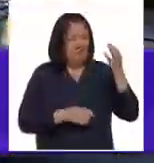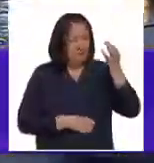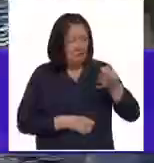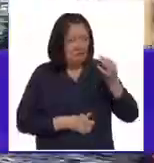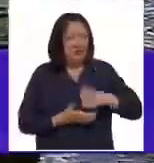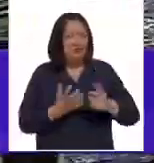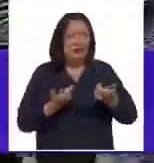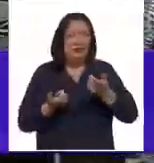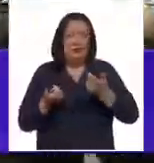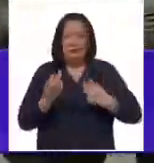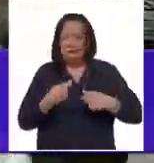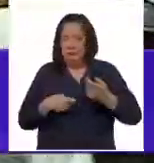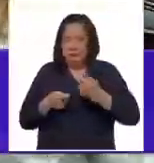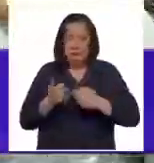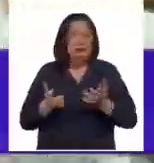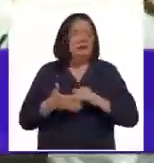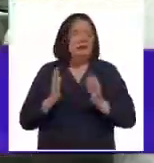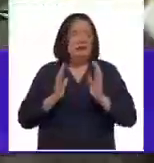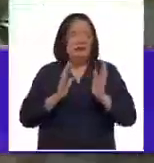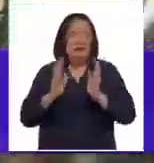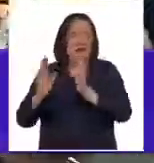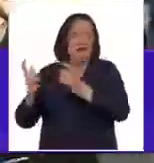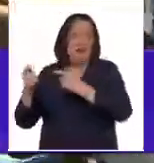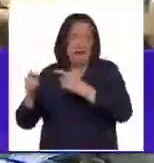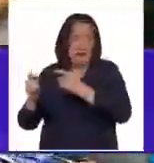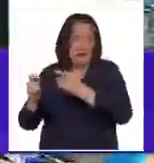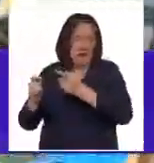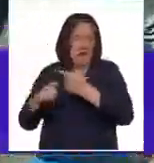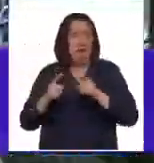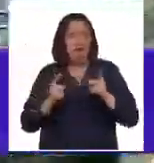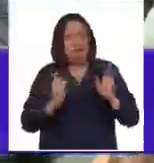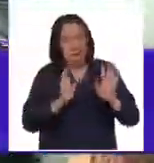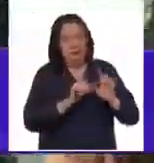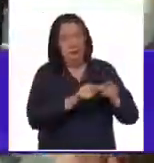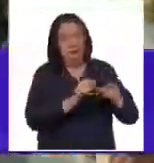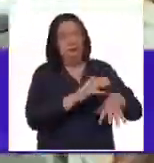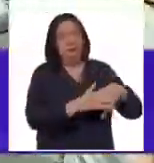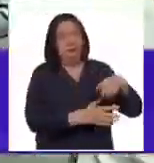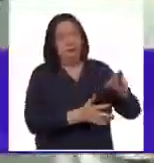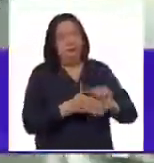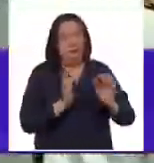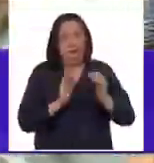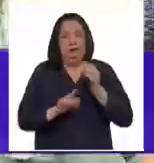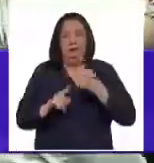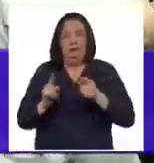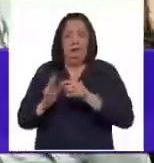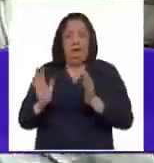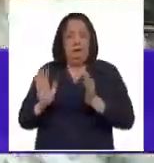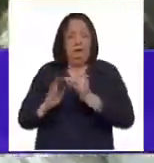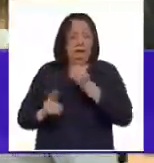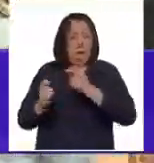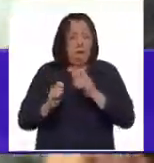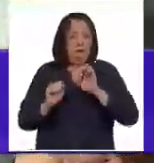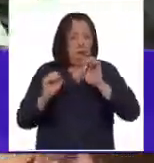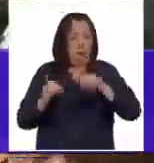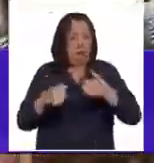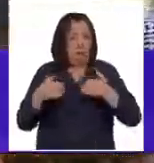cuanto al comercio informal, ¿no? Pero hay que apuntar siempre a la formalidad. Las tiendas, por lo que he visto, Fátima,